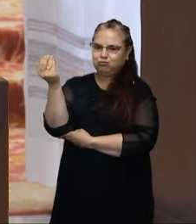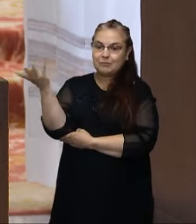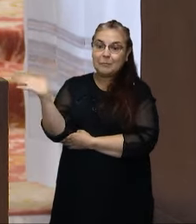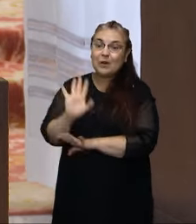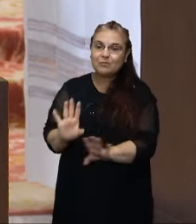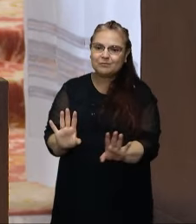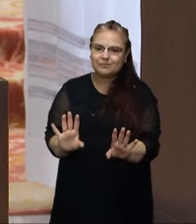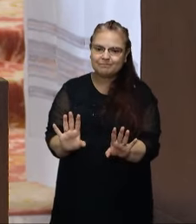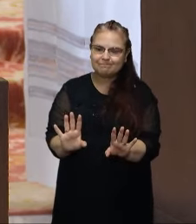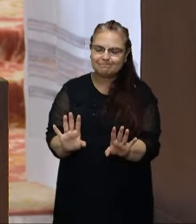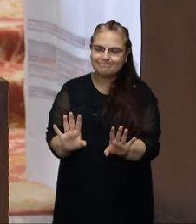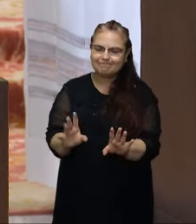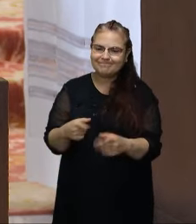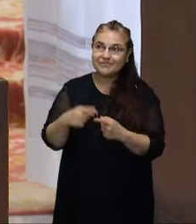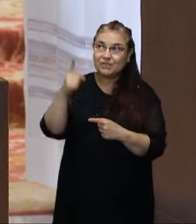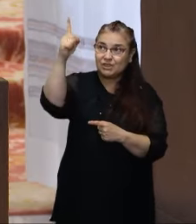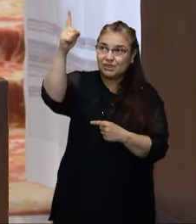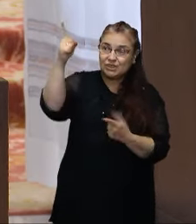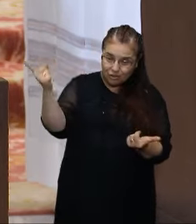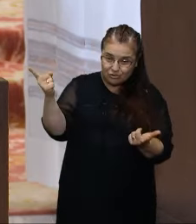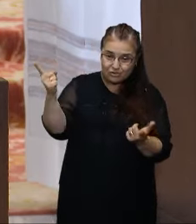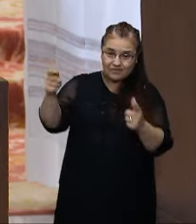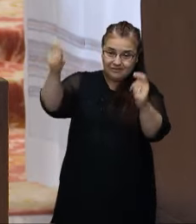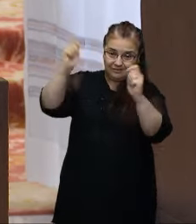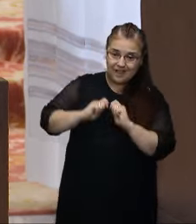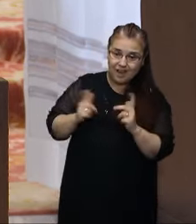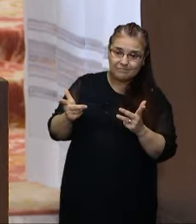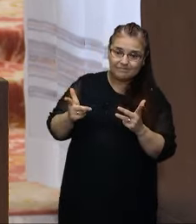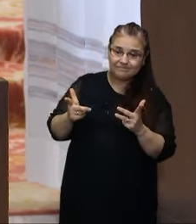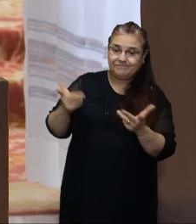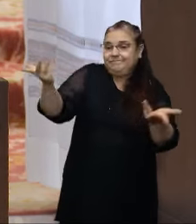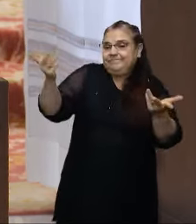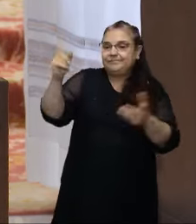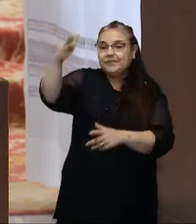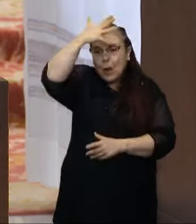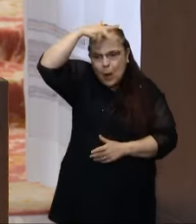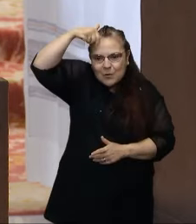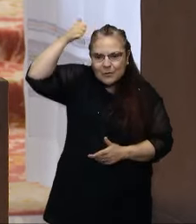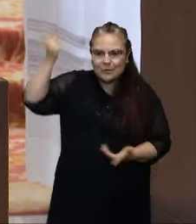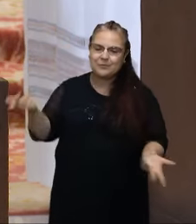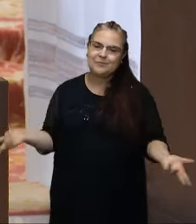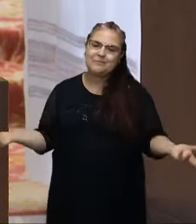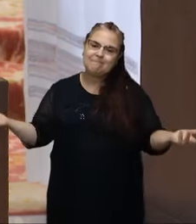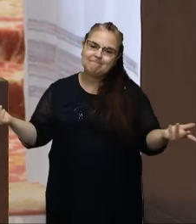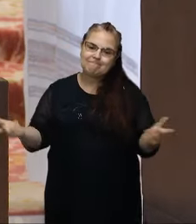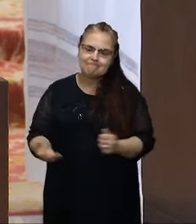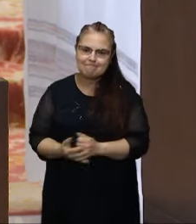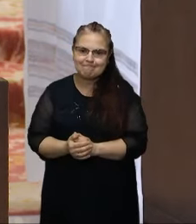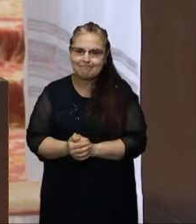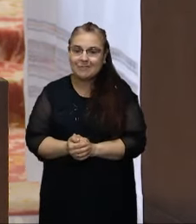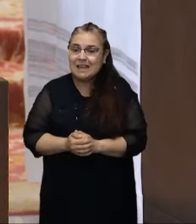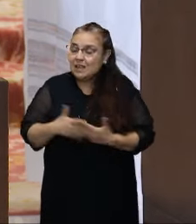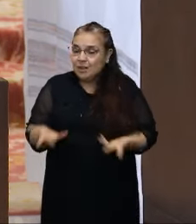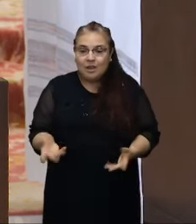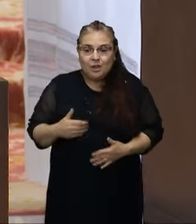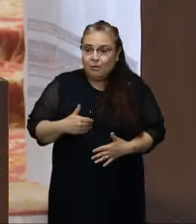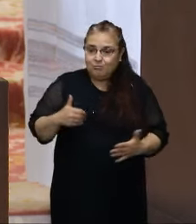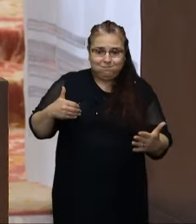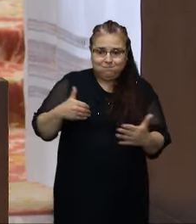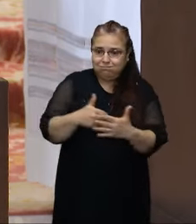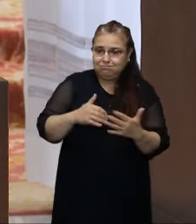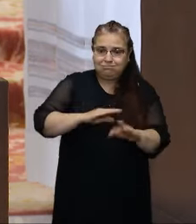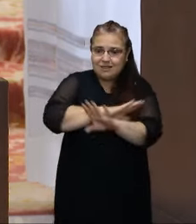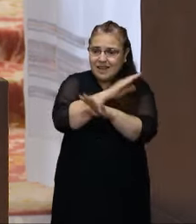pero de Dios, del que nos los ha dado, nos olvidamos, hasta el punto de no tener